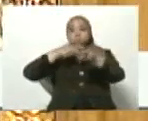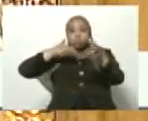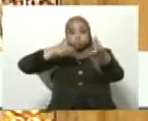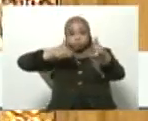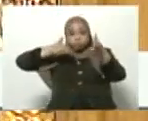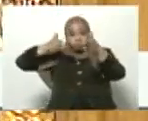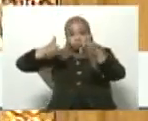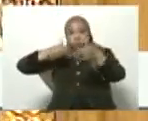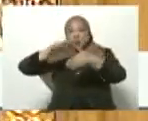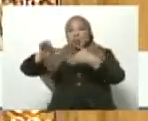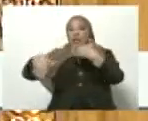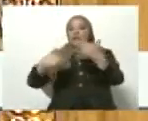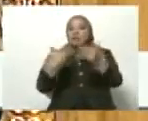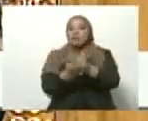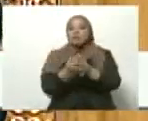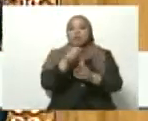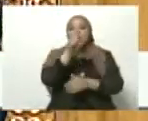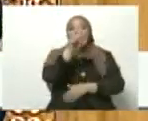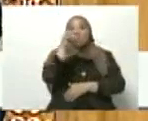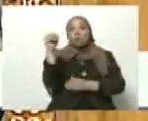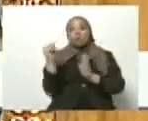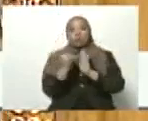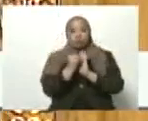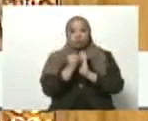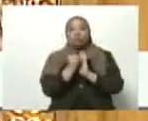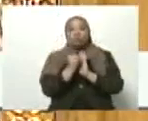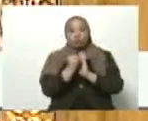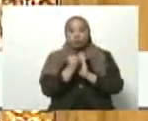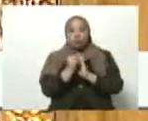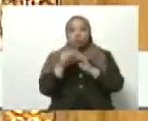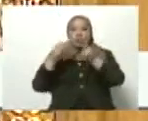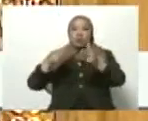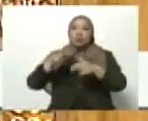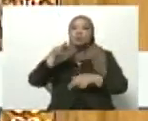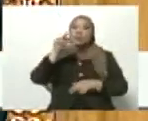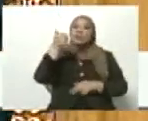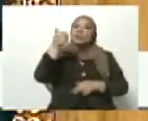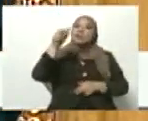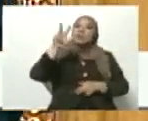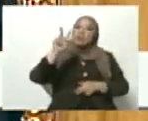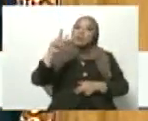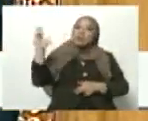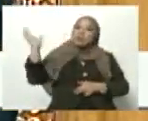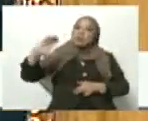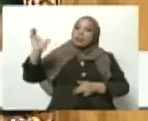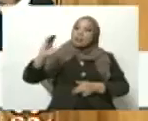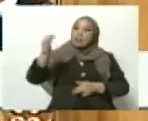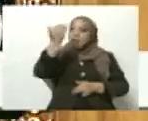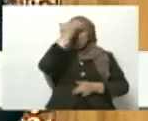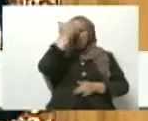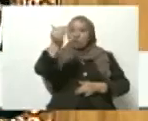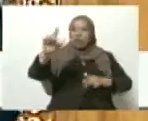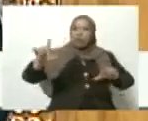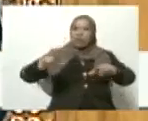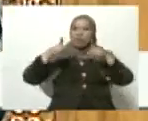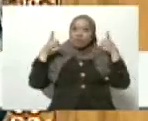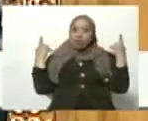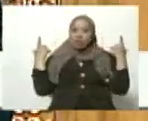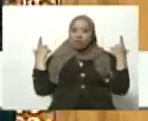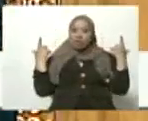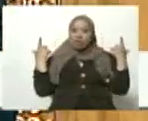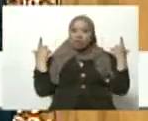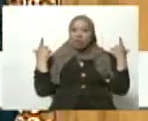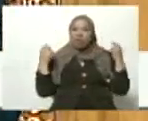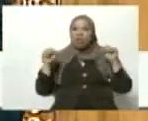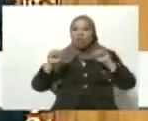llegan a más de 100 kilómetros, y nos pusieron barcos misilísticos a 13 kilómetros de Caracas, enfrente de La Guaira, diciendo yo puedo